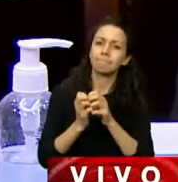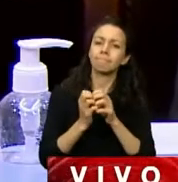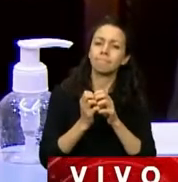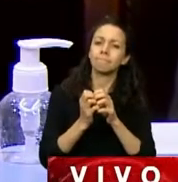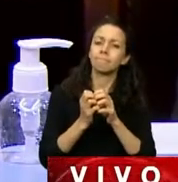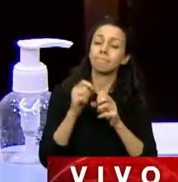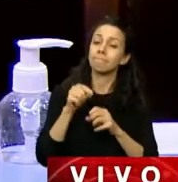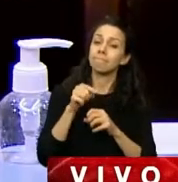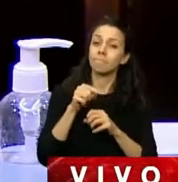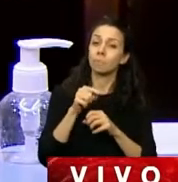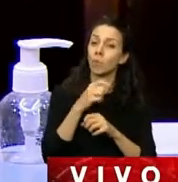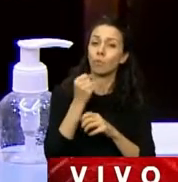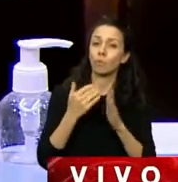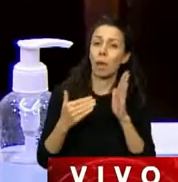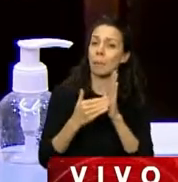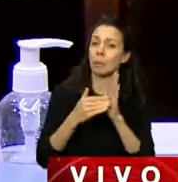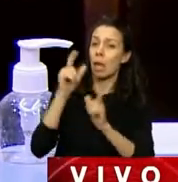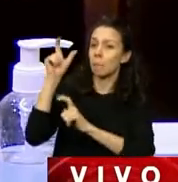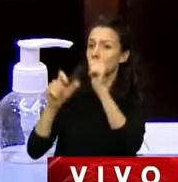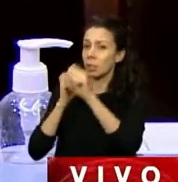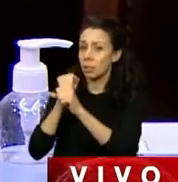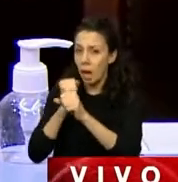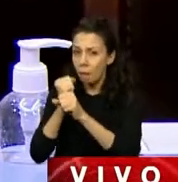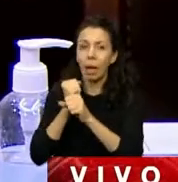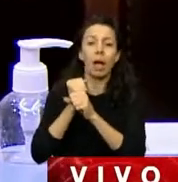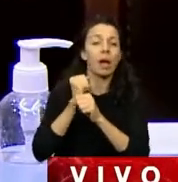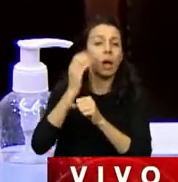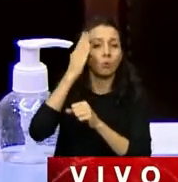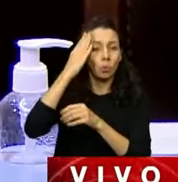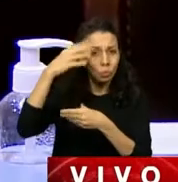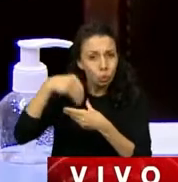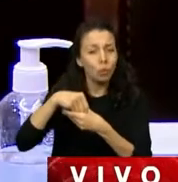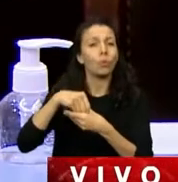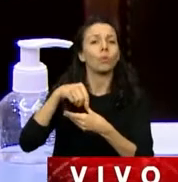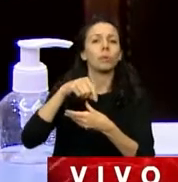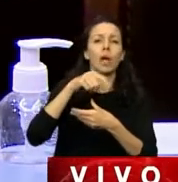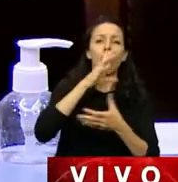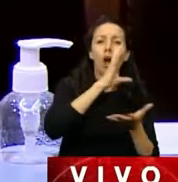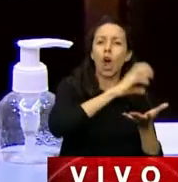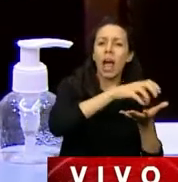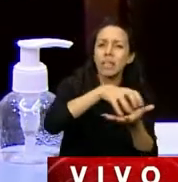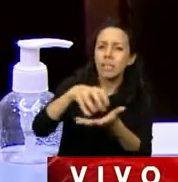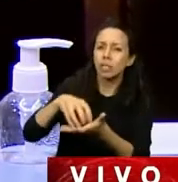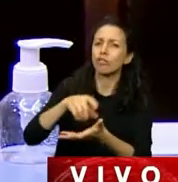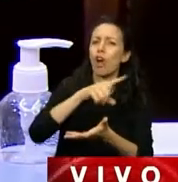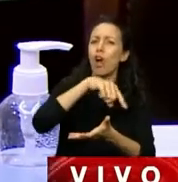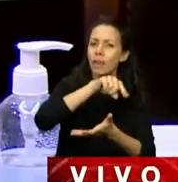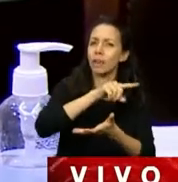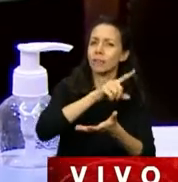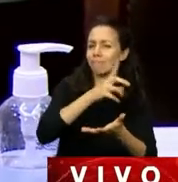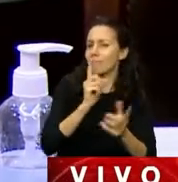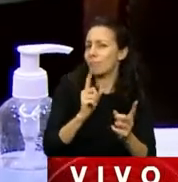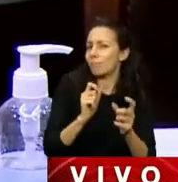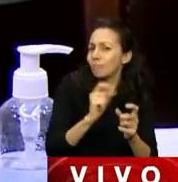esto tan necesario para los trabajadores, trabajadoras de las culturas, para las organizaciones que ellos